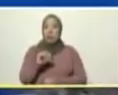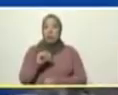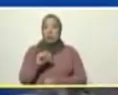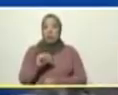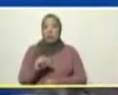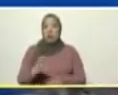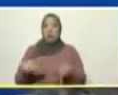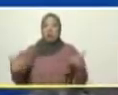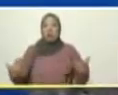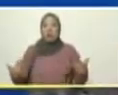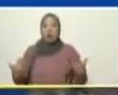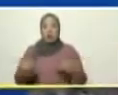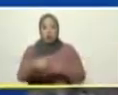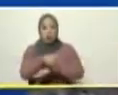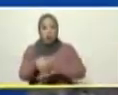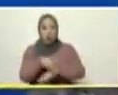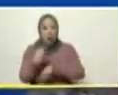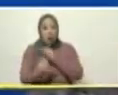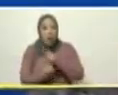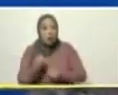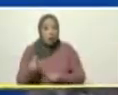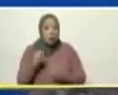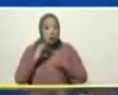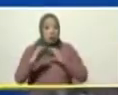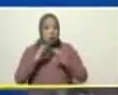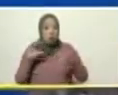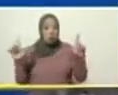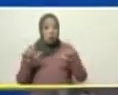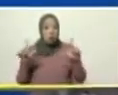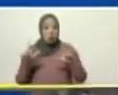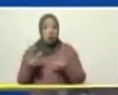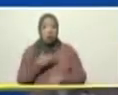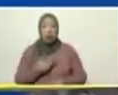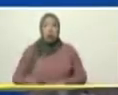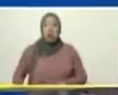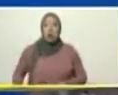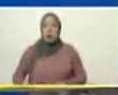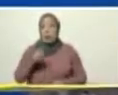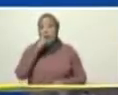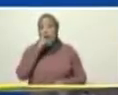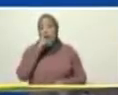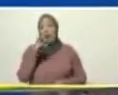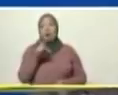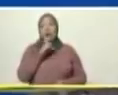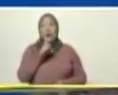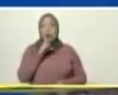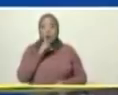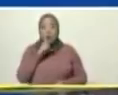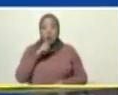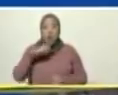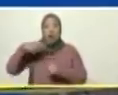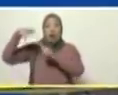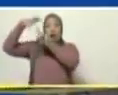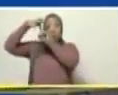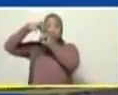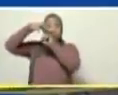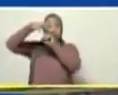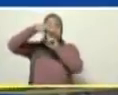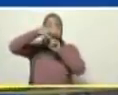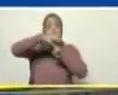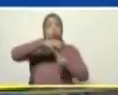en la realidad venezolana, y hemos vivido con el presidente Maduro intentos de magnicidio, vivimos la operación